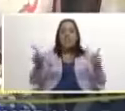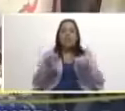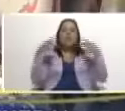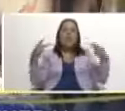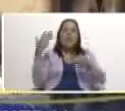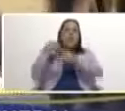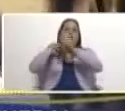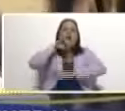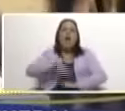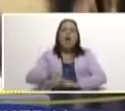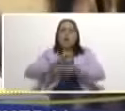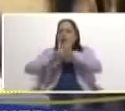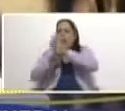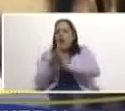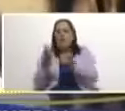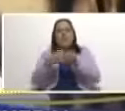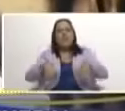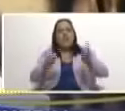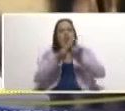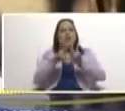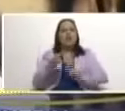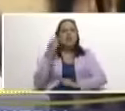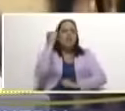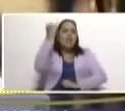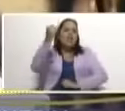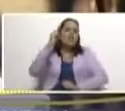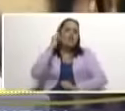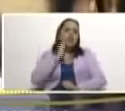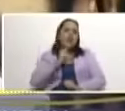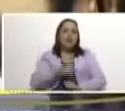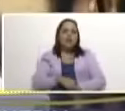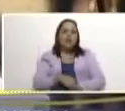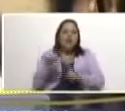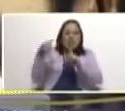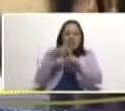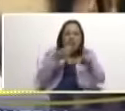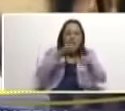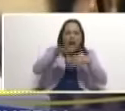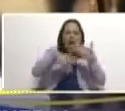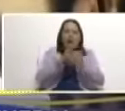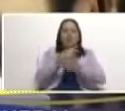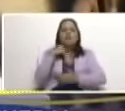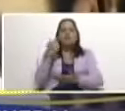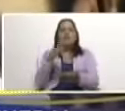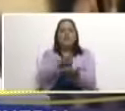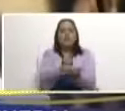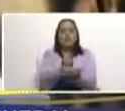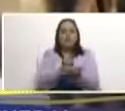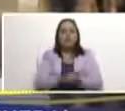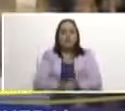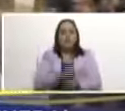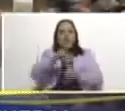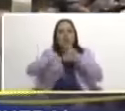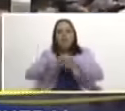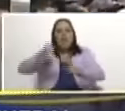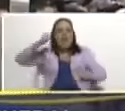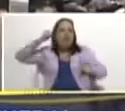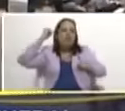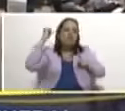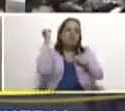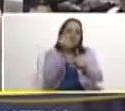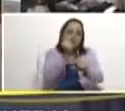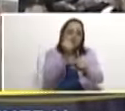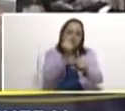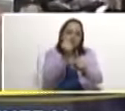para destruirlo moralmente. Y lo persiguieron hasta su tumba. y luego apuñalearon,